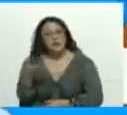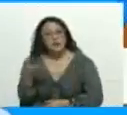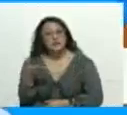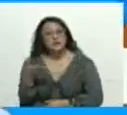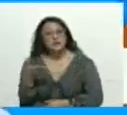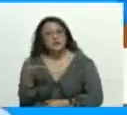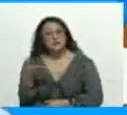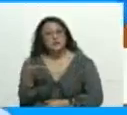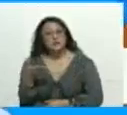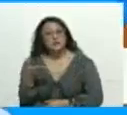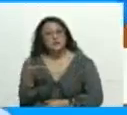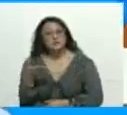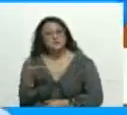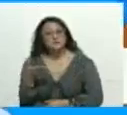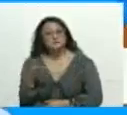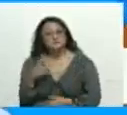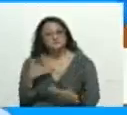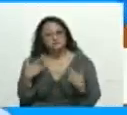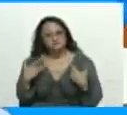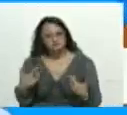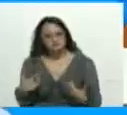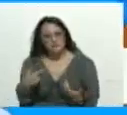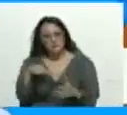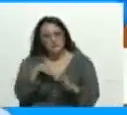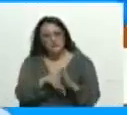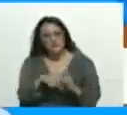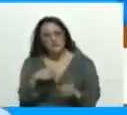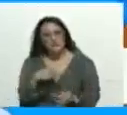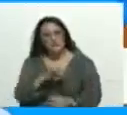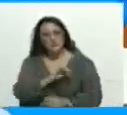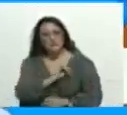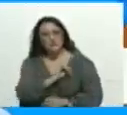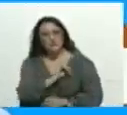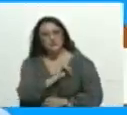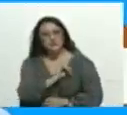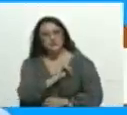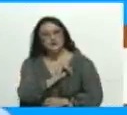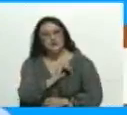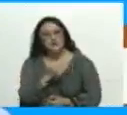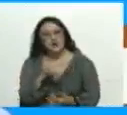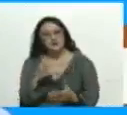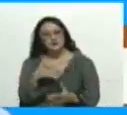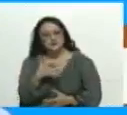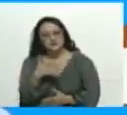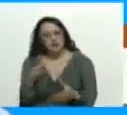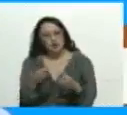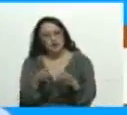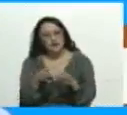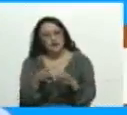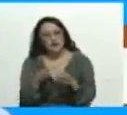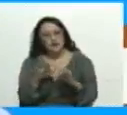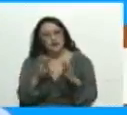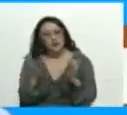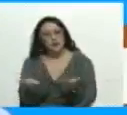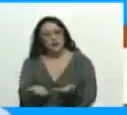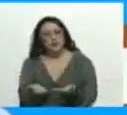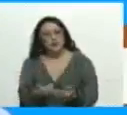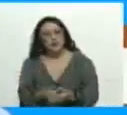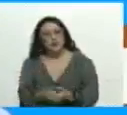ser de su ser íntimo profundo en su identidad y de su ser colectivo a nivel Planetario